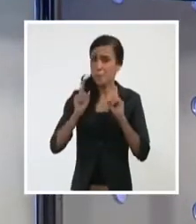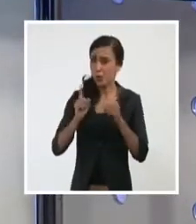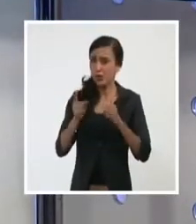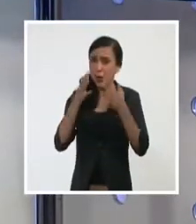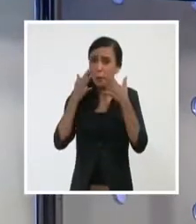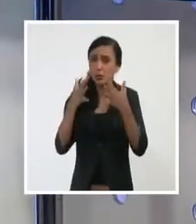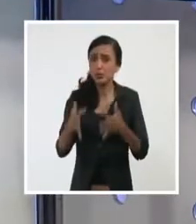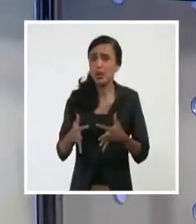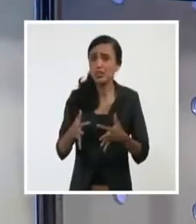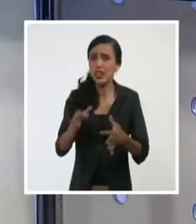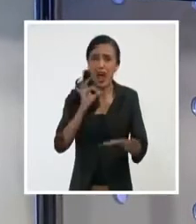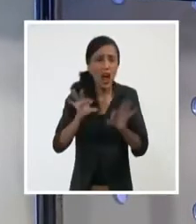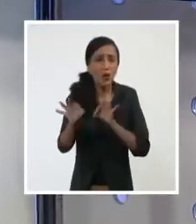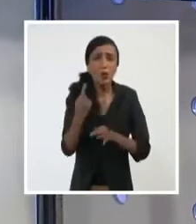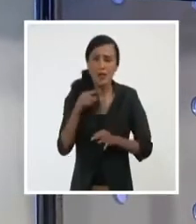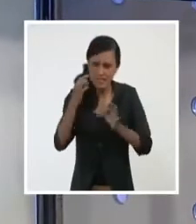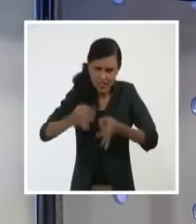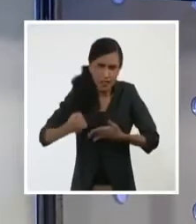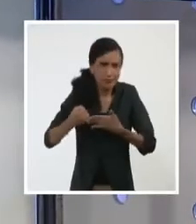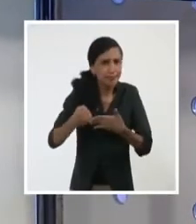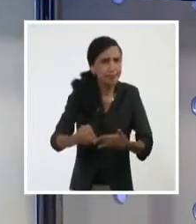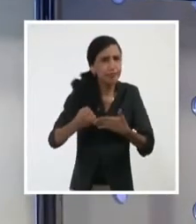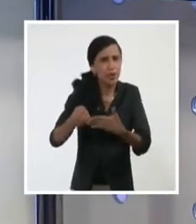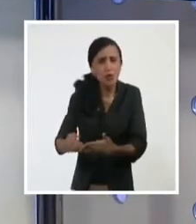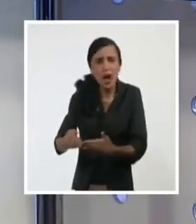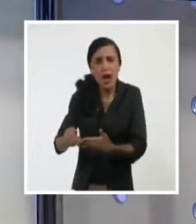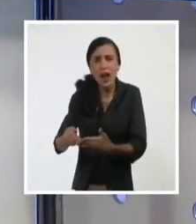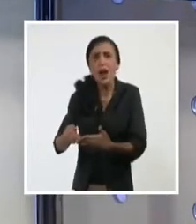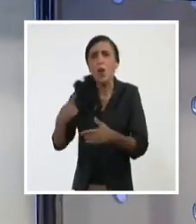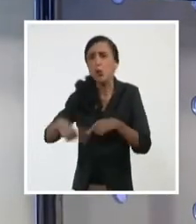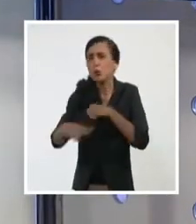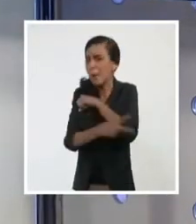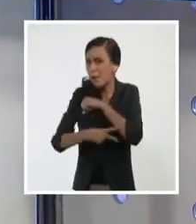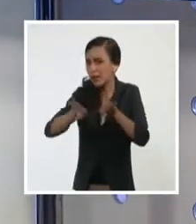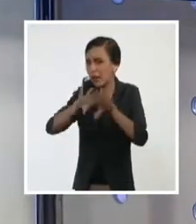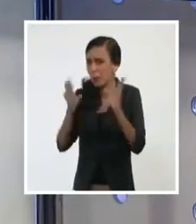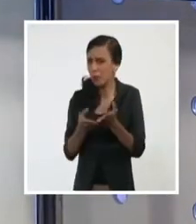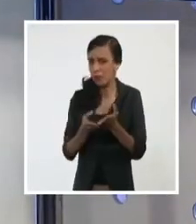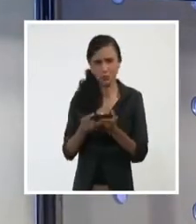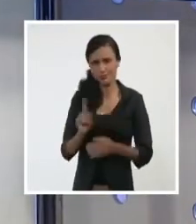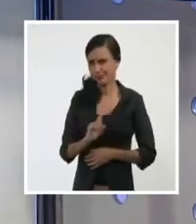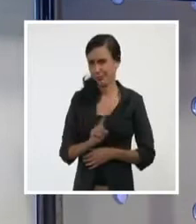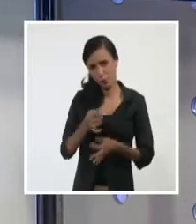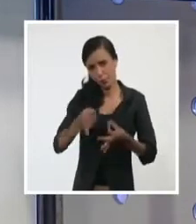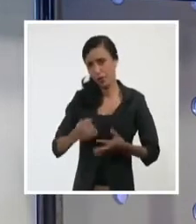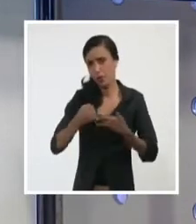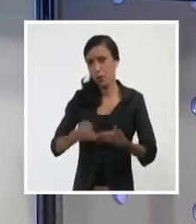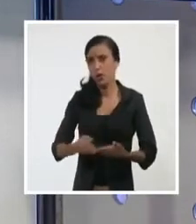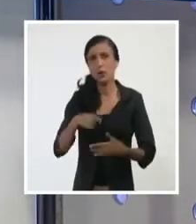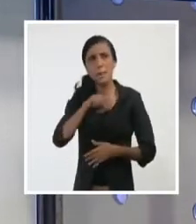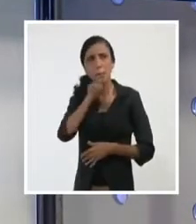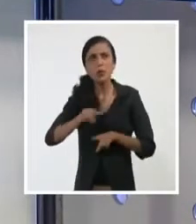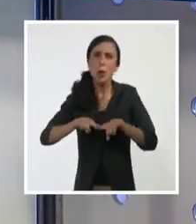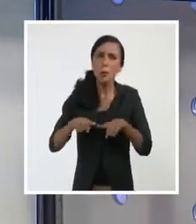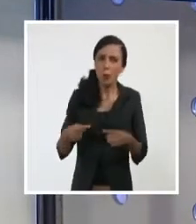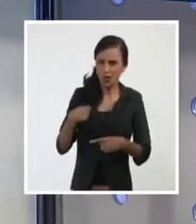no está diseñada para ayudar en lo más mínimo a los pueblos del planeta. Y usted se preguntará por qué este comentarista